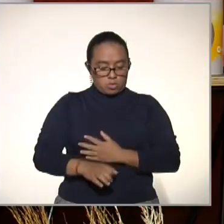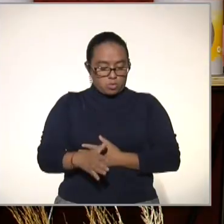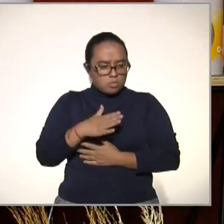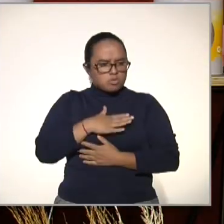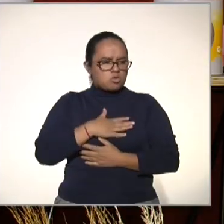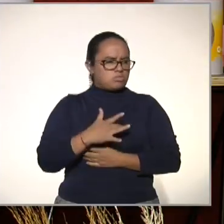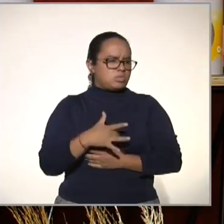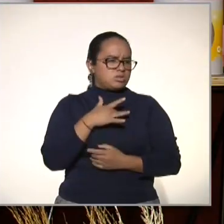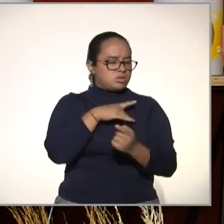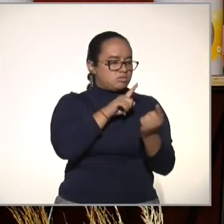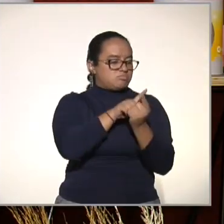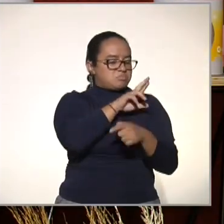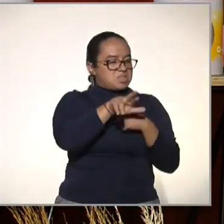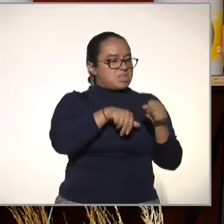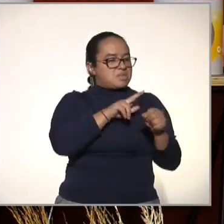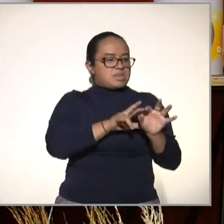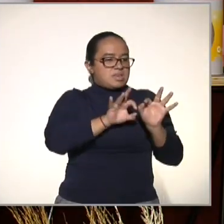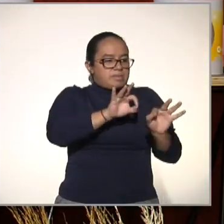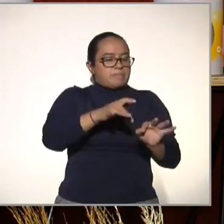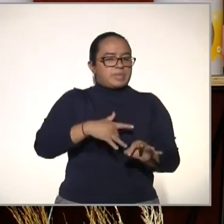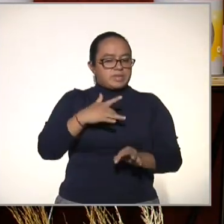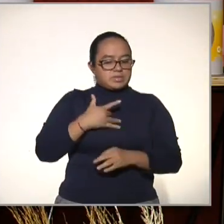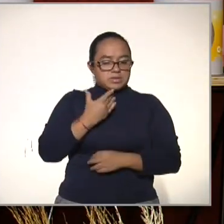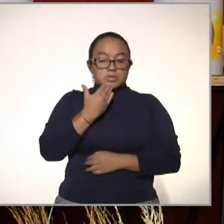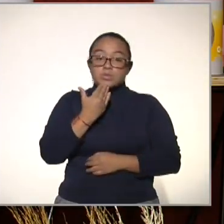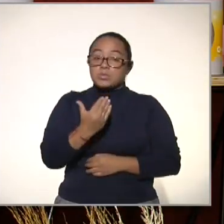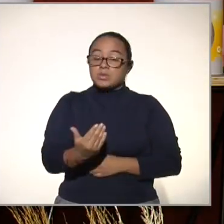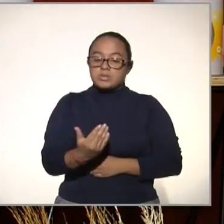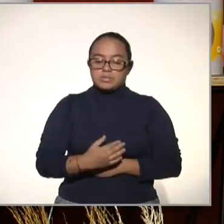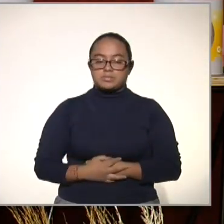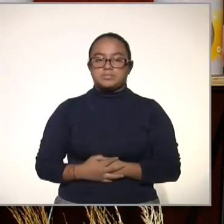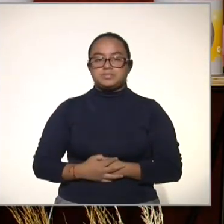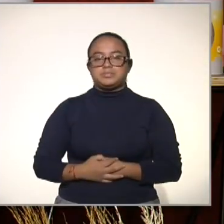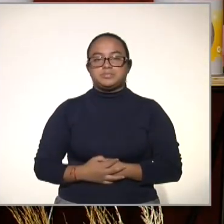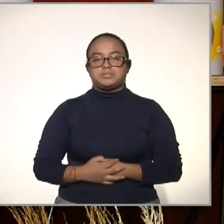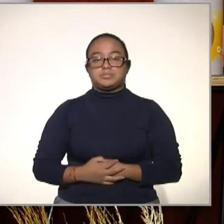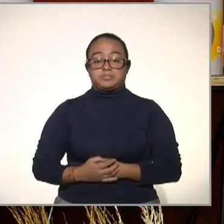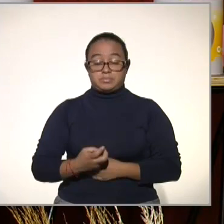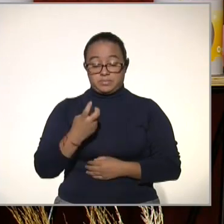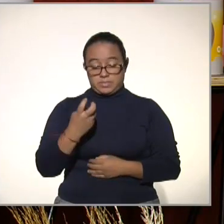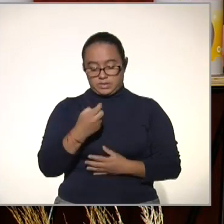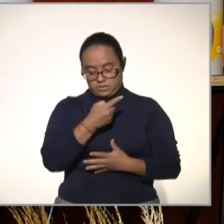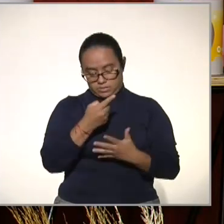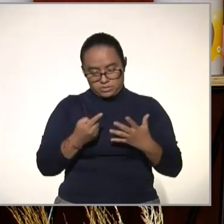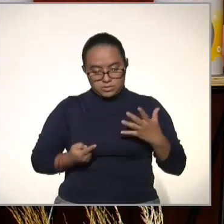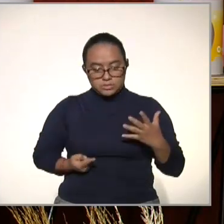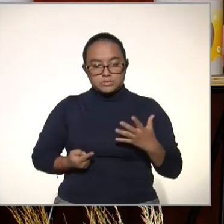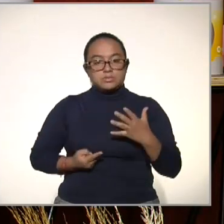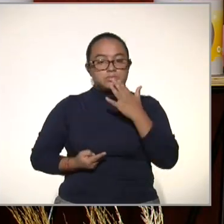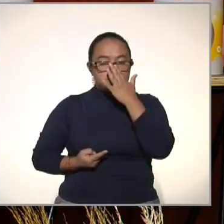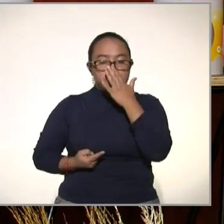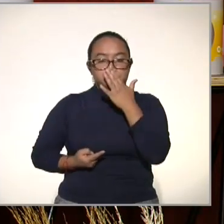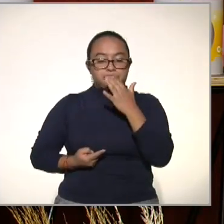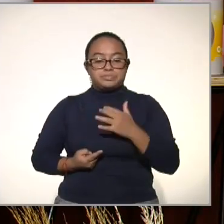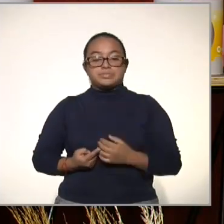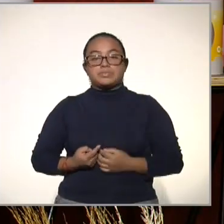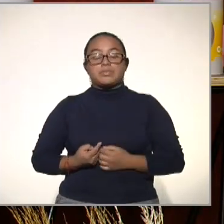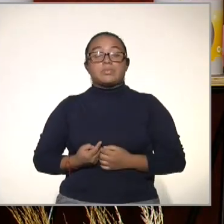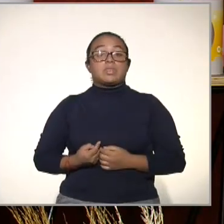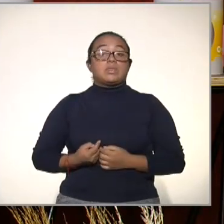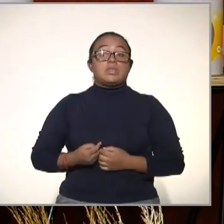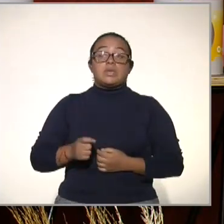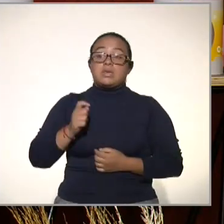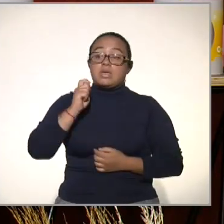natural relacionarme. Y todos estos no son